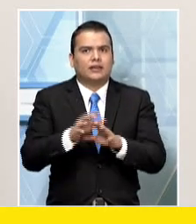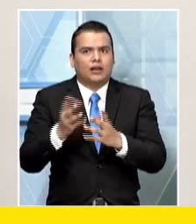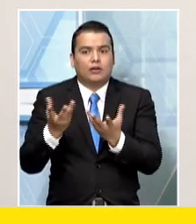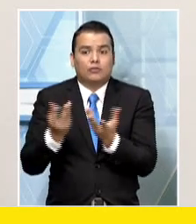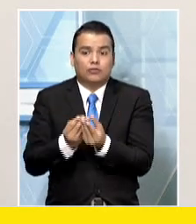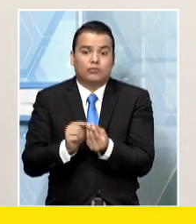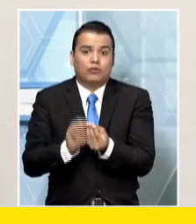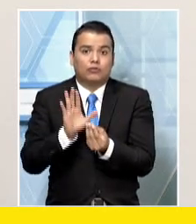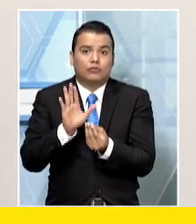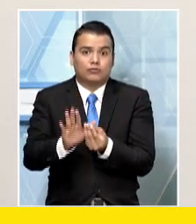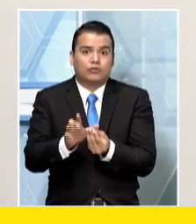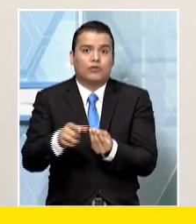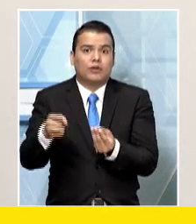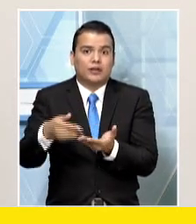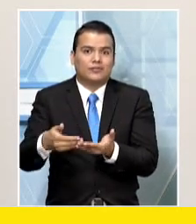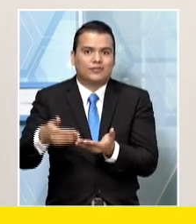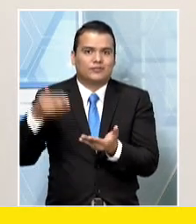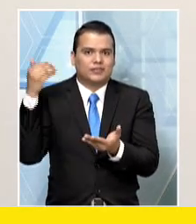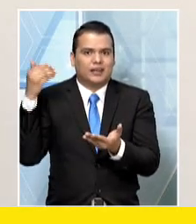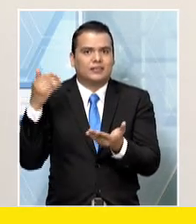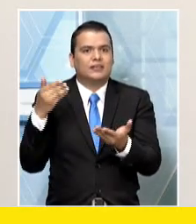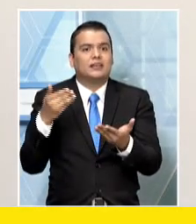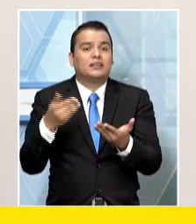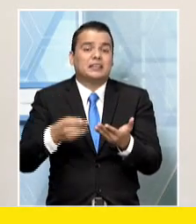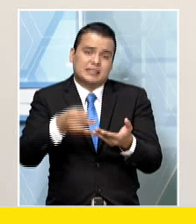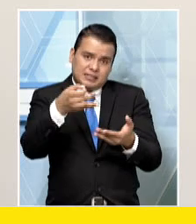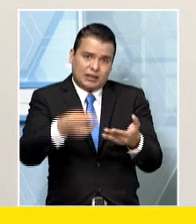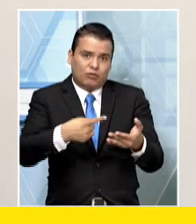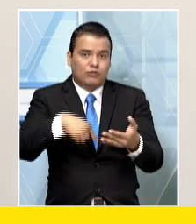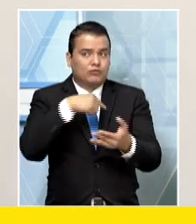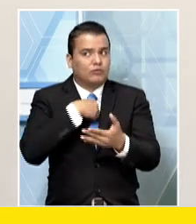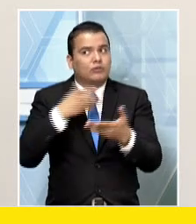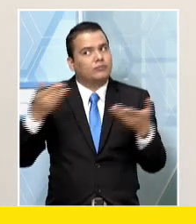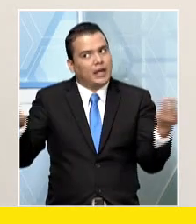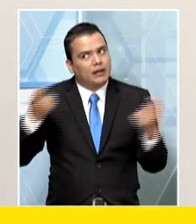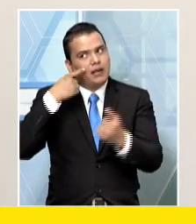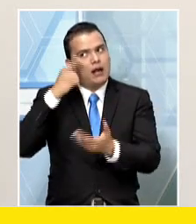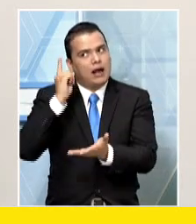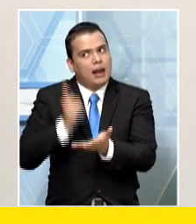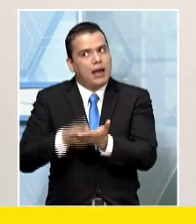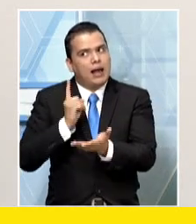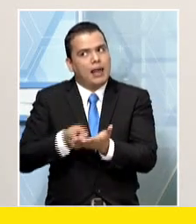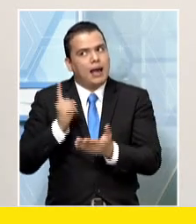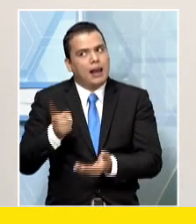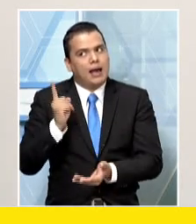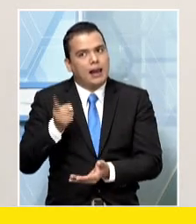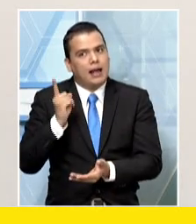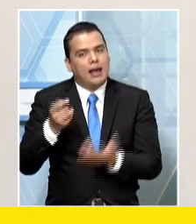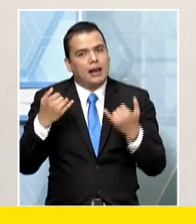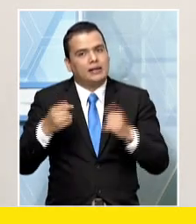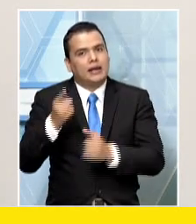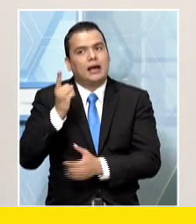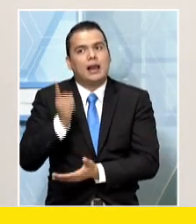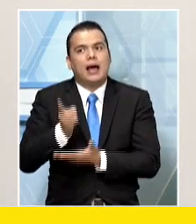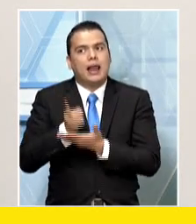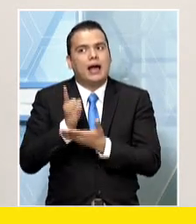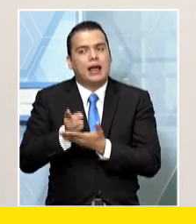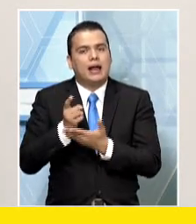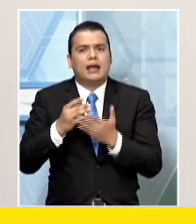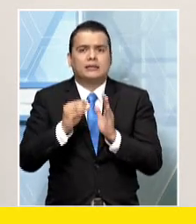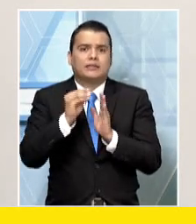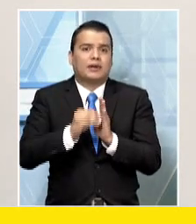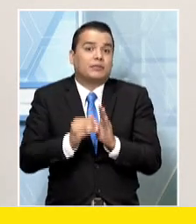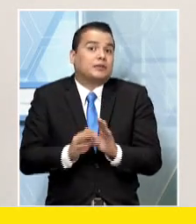que seguramente se ha visto afectado por los operativos de inspección, vigilancia y control que hemos hecho durante esta pandemia que